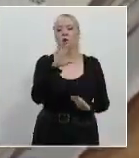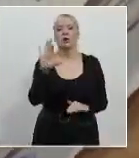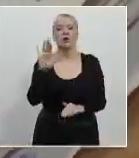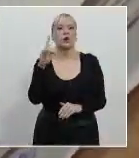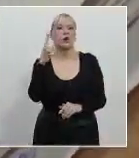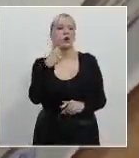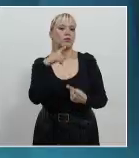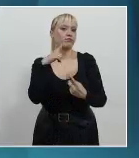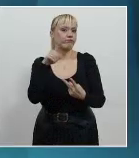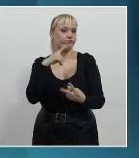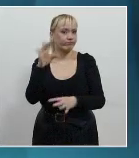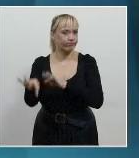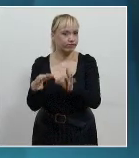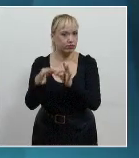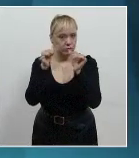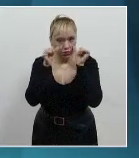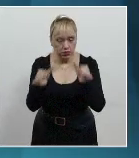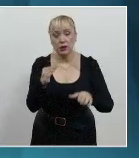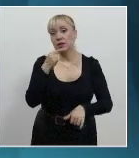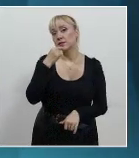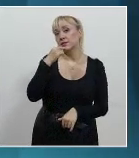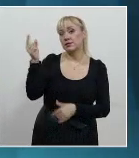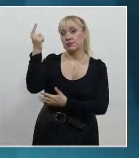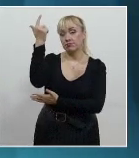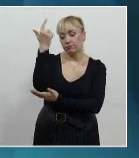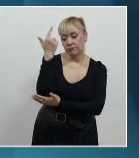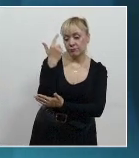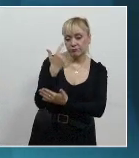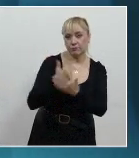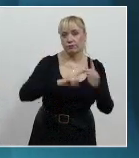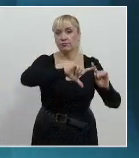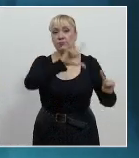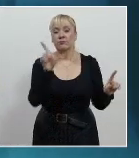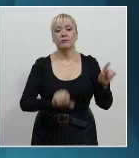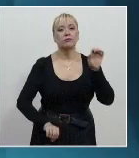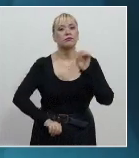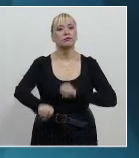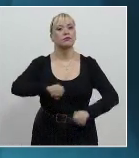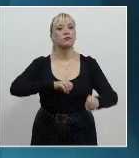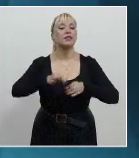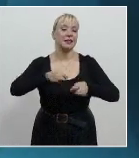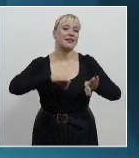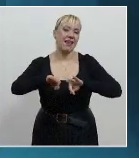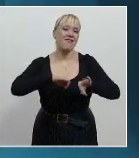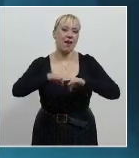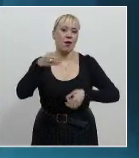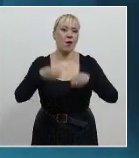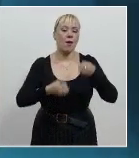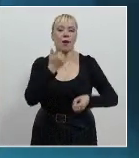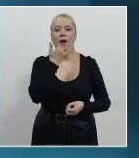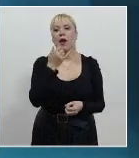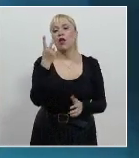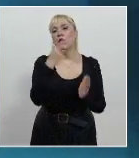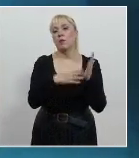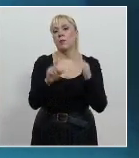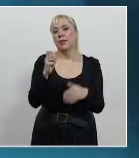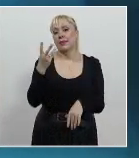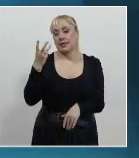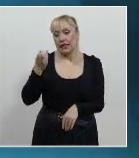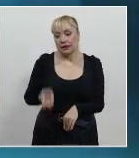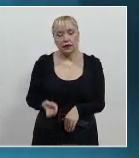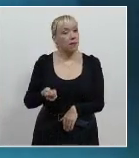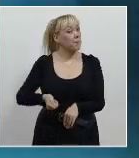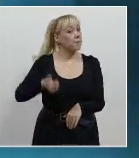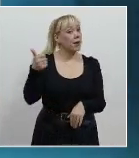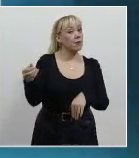52.451 asuntos. Así lo revela el Censo Nacional de Impartición de Justicia Federal 2023, que por primera vez incorporó